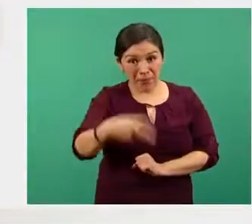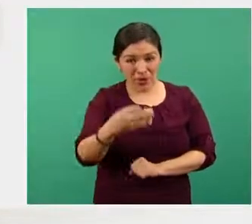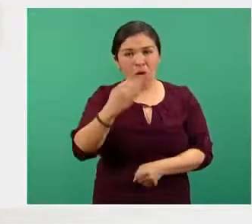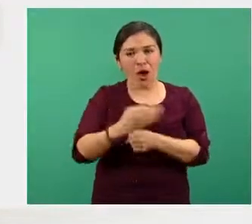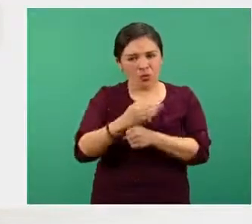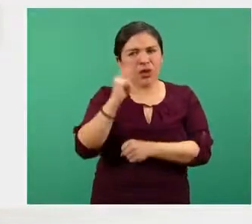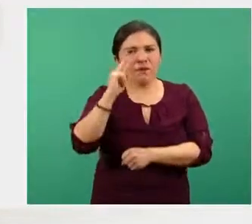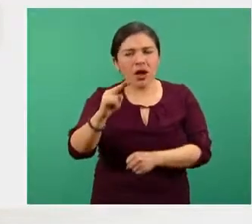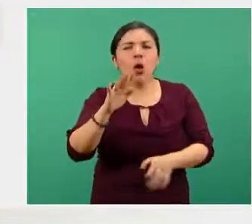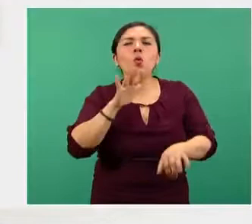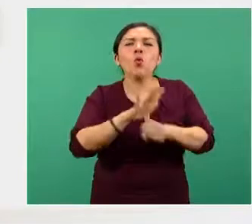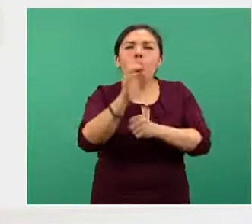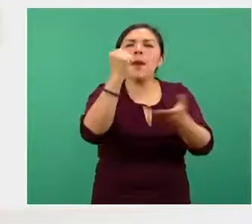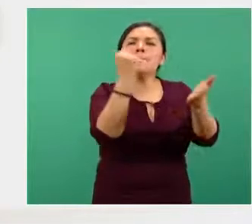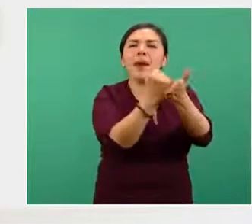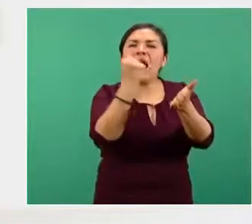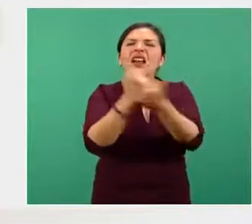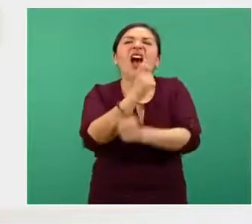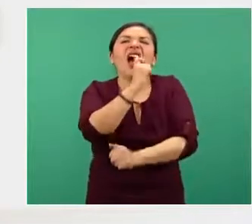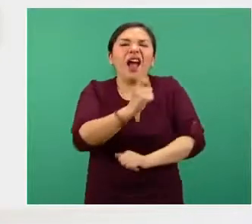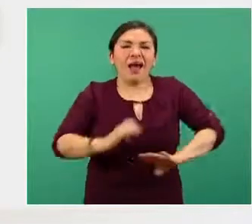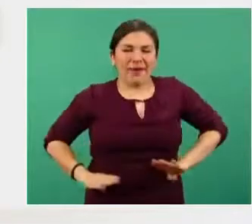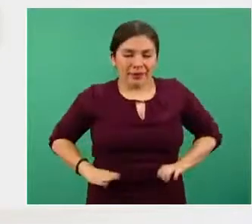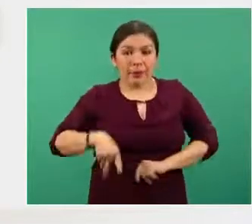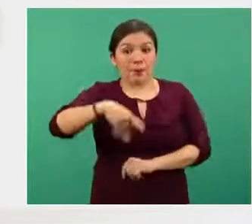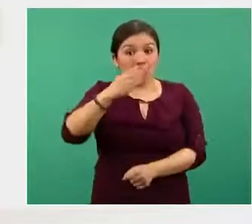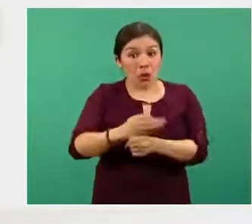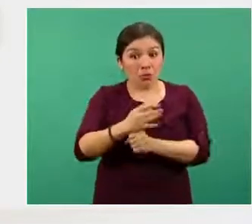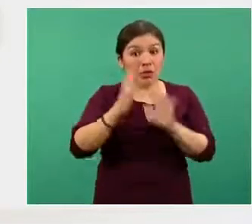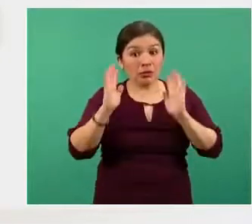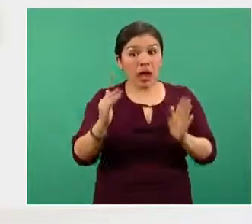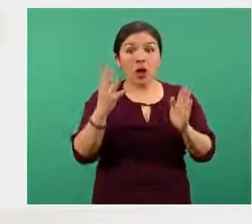los tipos de vacuna cómo se componen, pero son ya más de